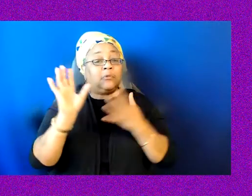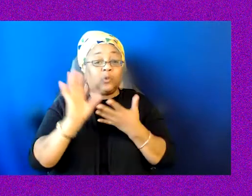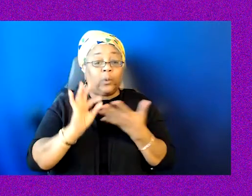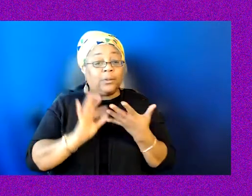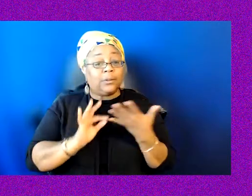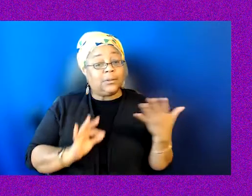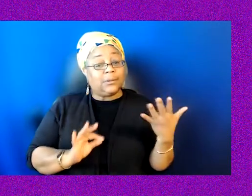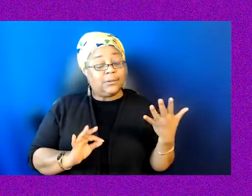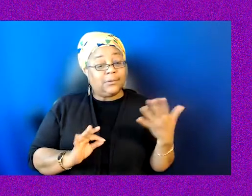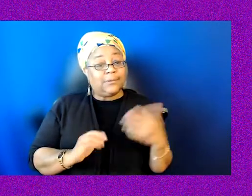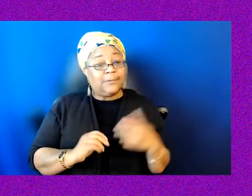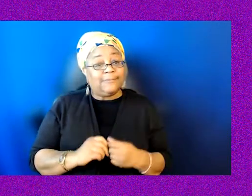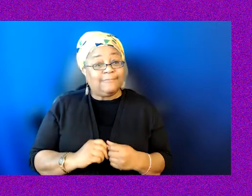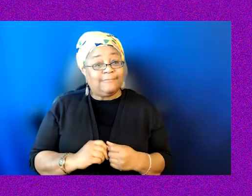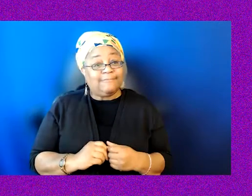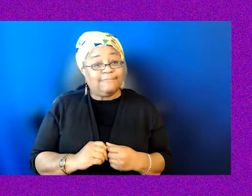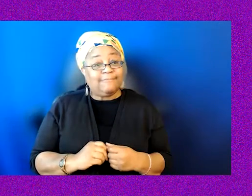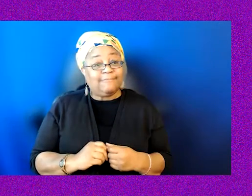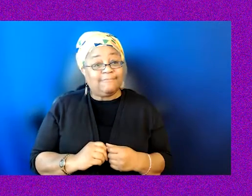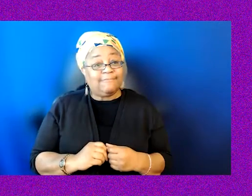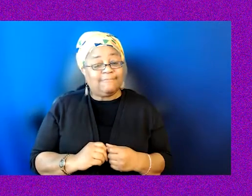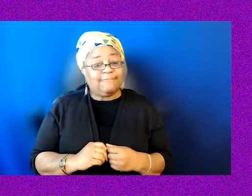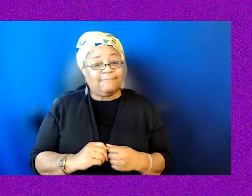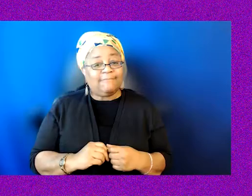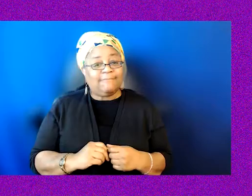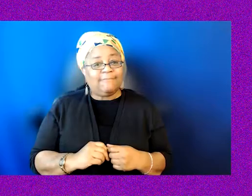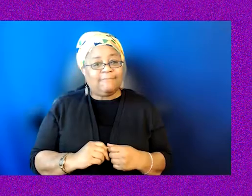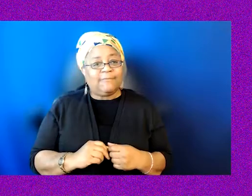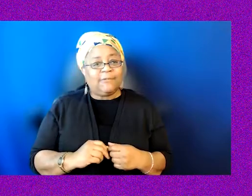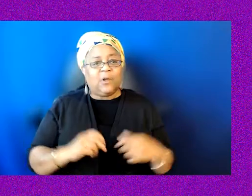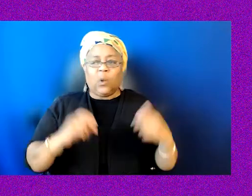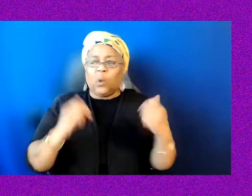involucrarnos en el sueño de la elección.